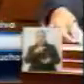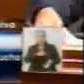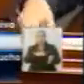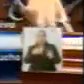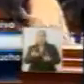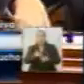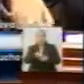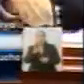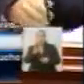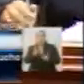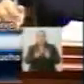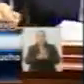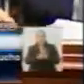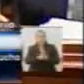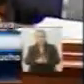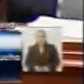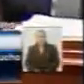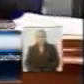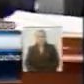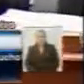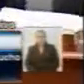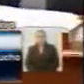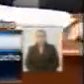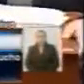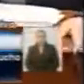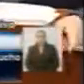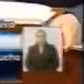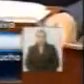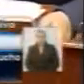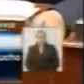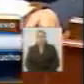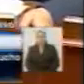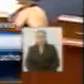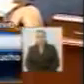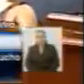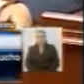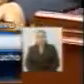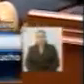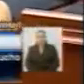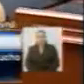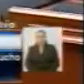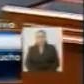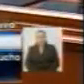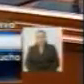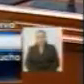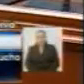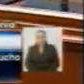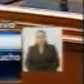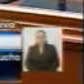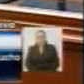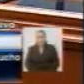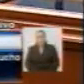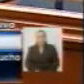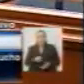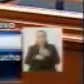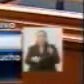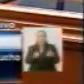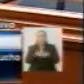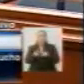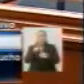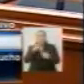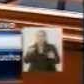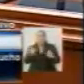cumplimiento de su deber hecho que incluso viene afectando a los comités de autodefensa